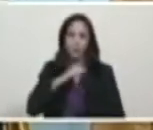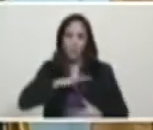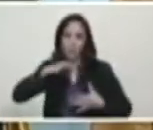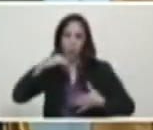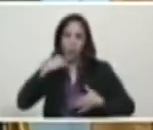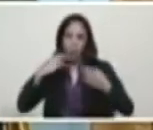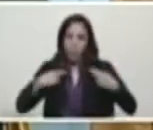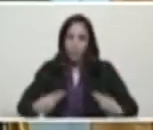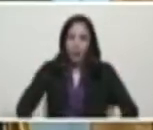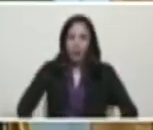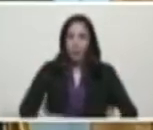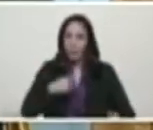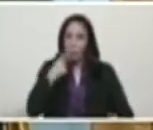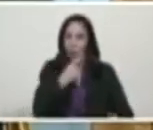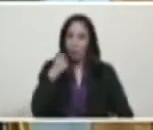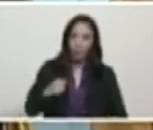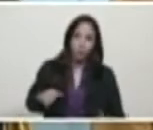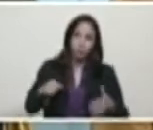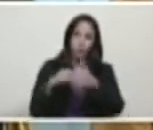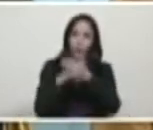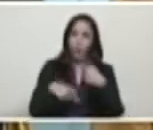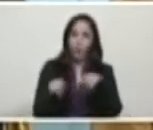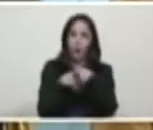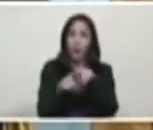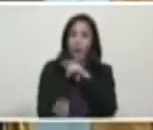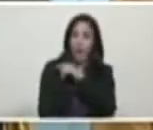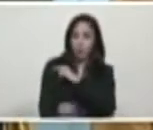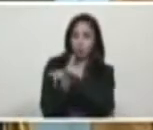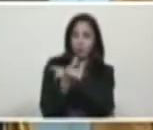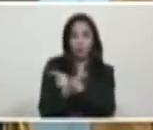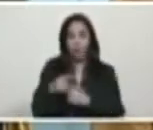humano, político. Saldrá más amor por la